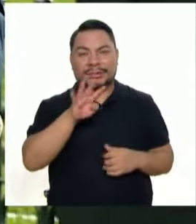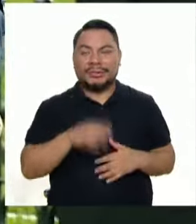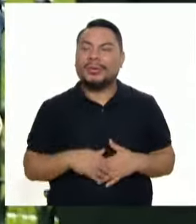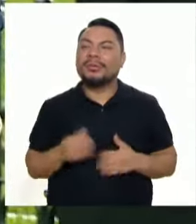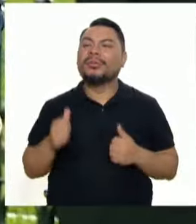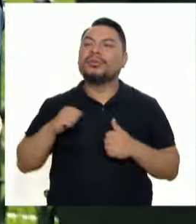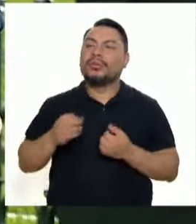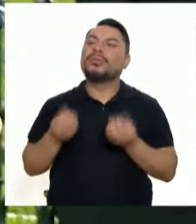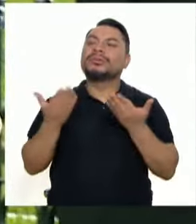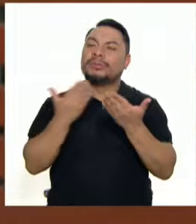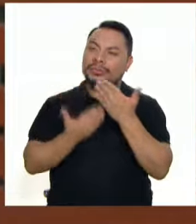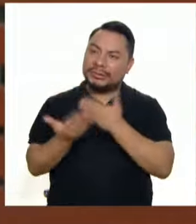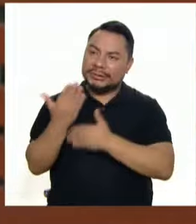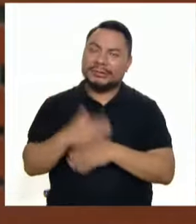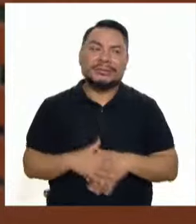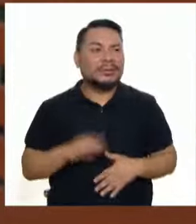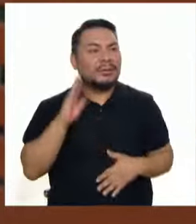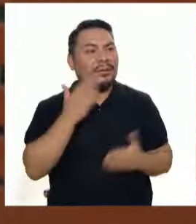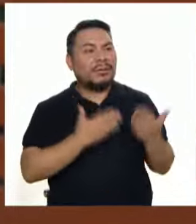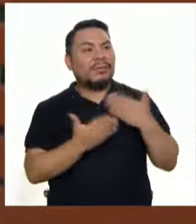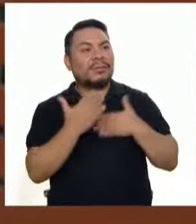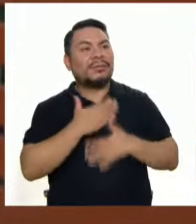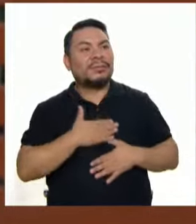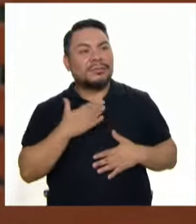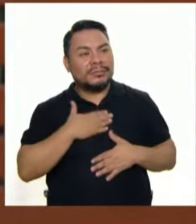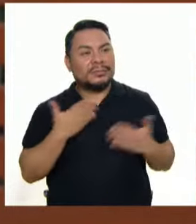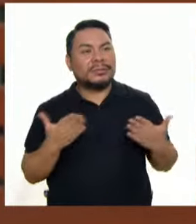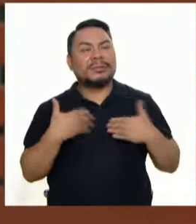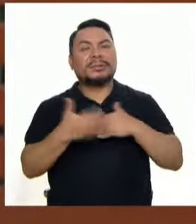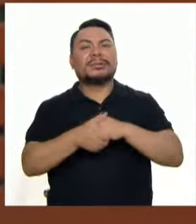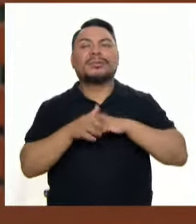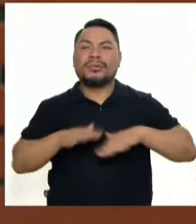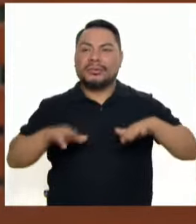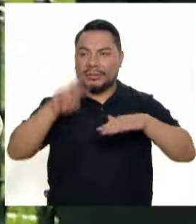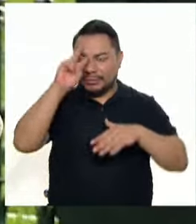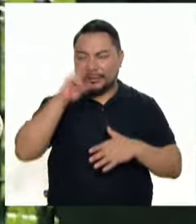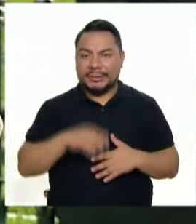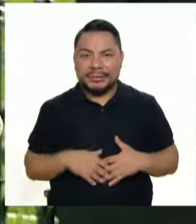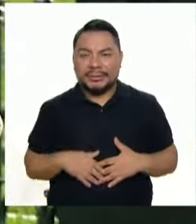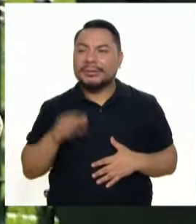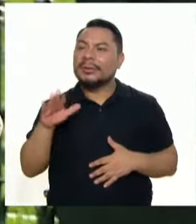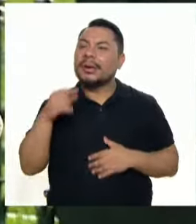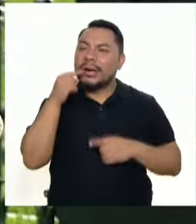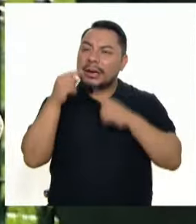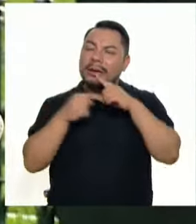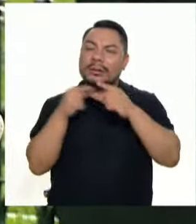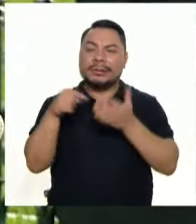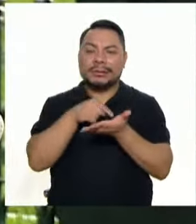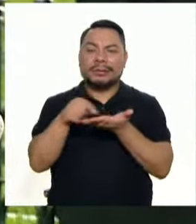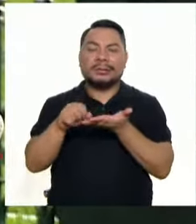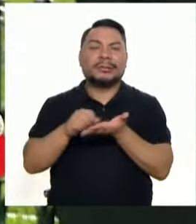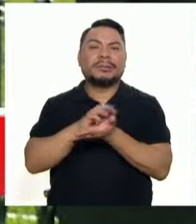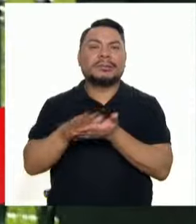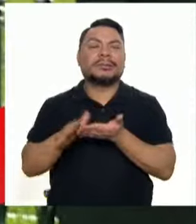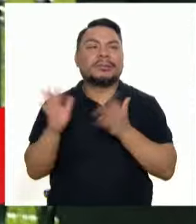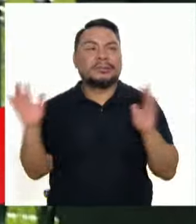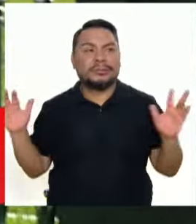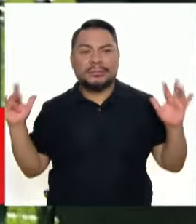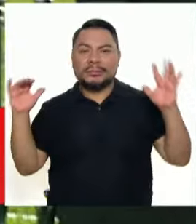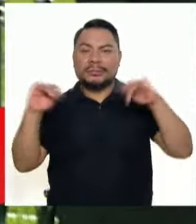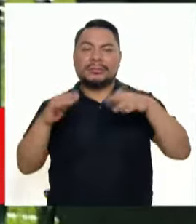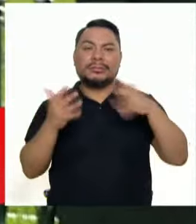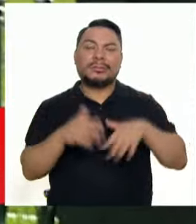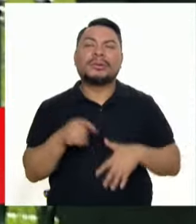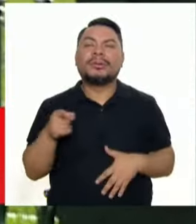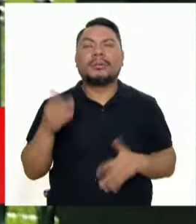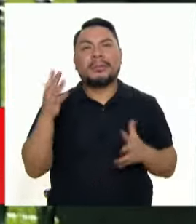¿cómo está? ¿Qué tal? Buenos días. Buenos días, el gusto es mío. Saludo a toda nuestra patria. Bueno, cuéntenos un poco sobre la Semana Santa que ha congregado,